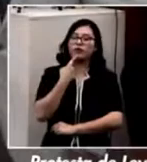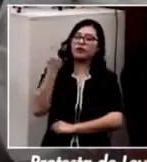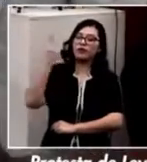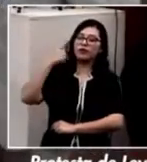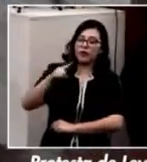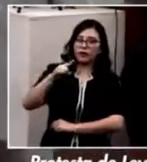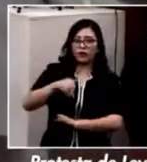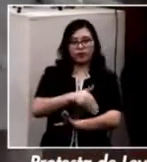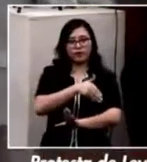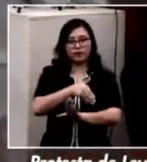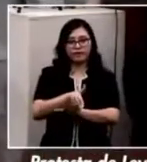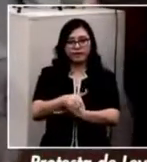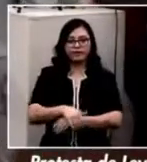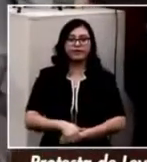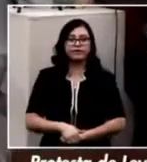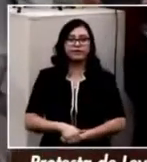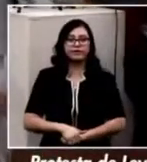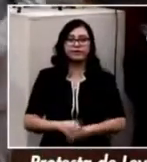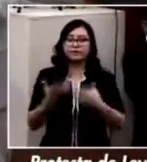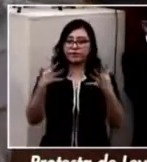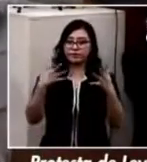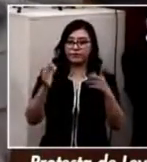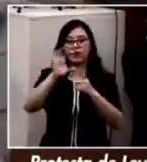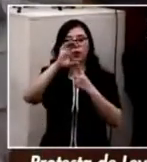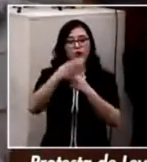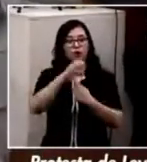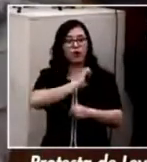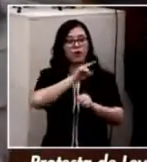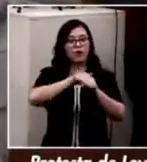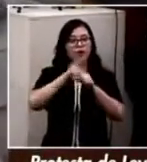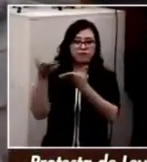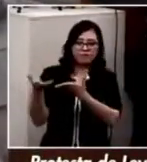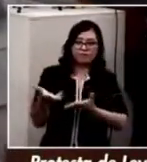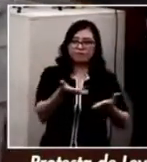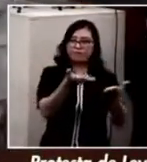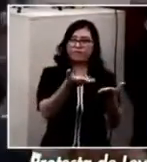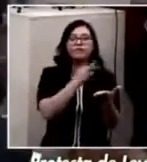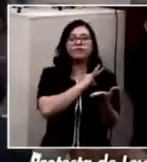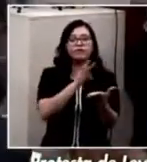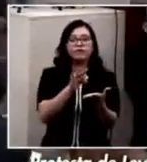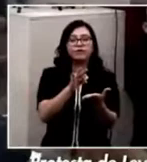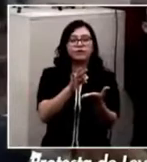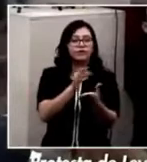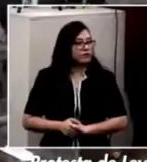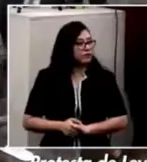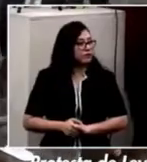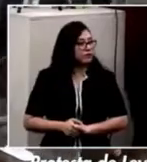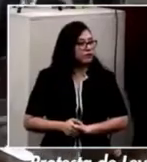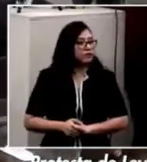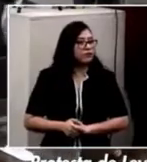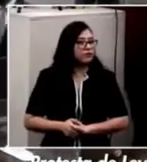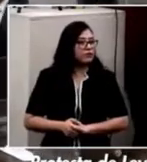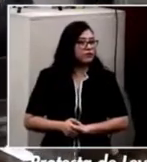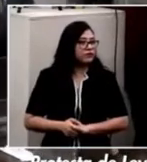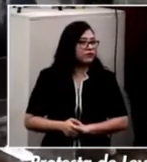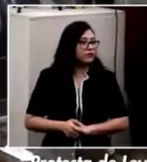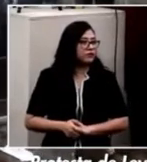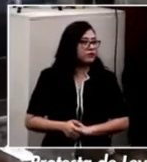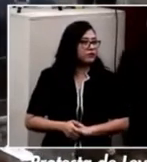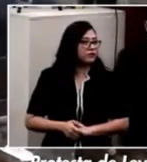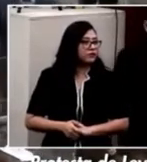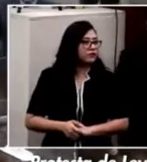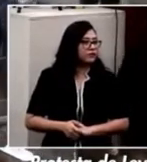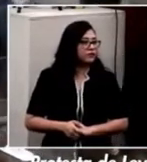Potosí, pues, ha sido, pues, ha destacado. En esta semana, pues, vimos la